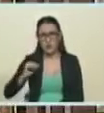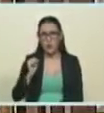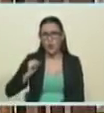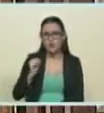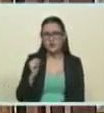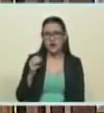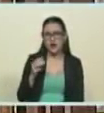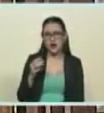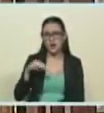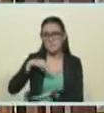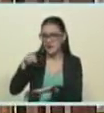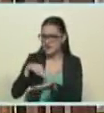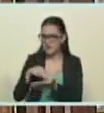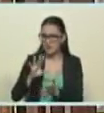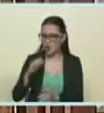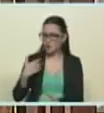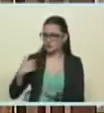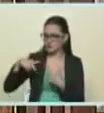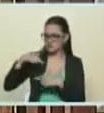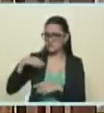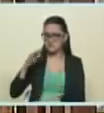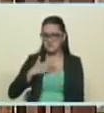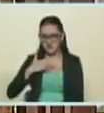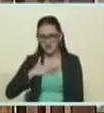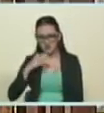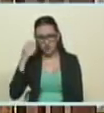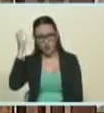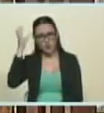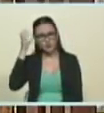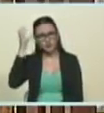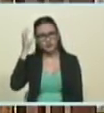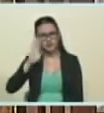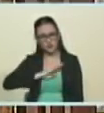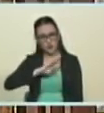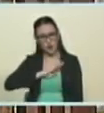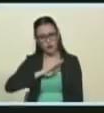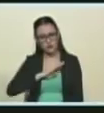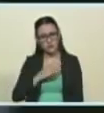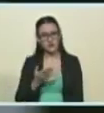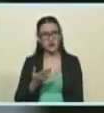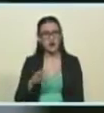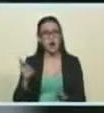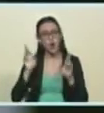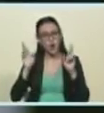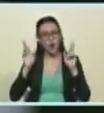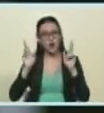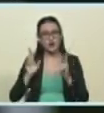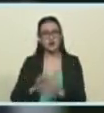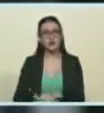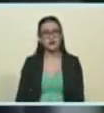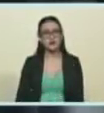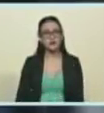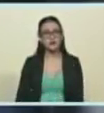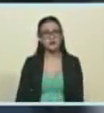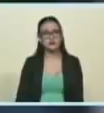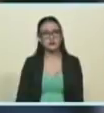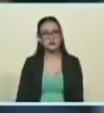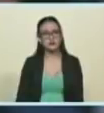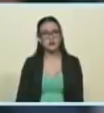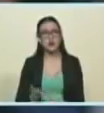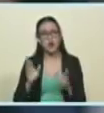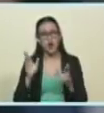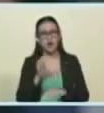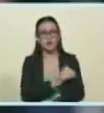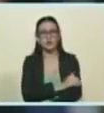que piense con cabeza propia, que camine con pies propios. Ojalá, ojalá, Dios santo, más temprano que tarde, tengamos